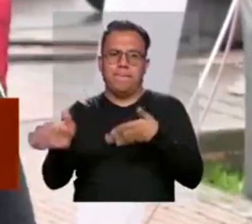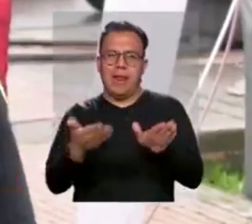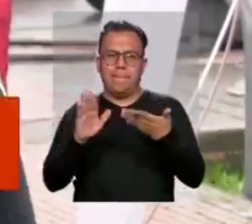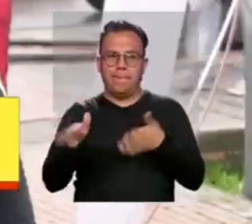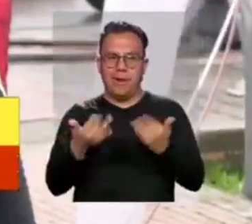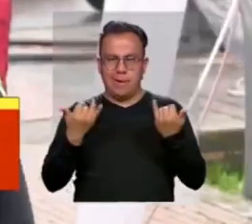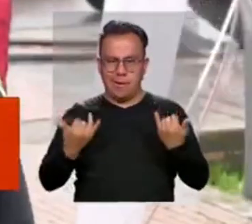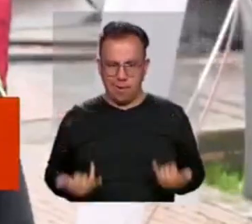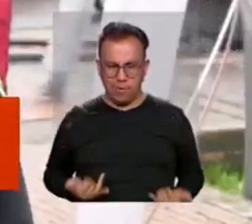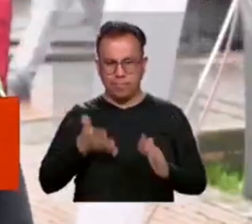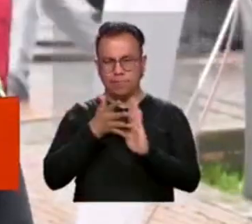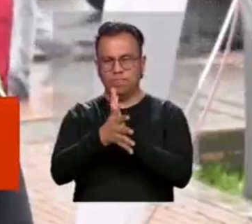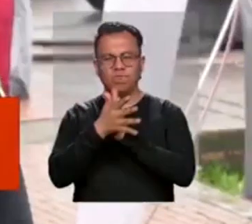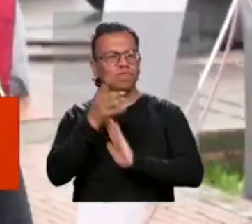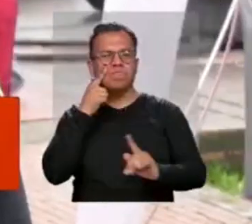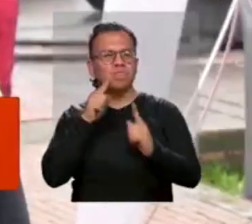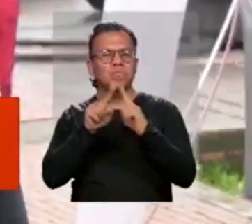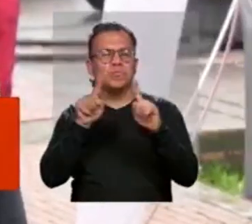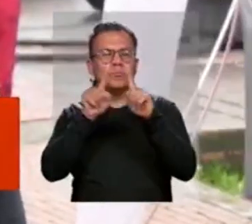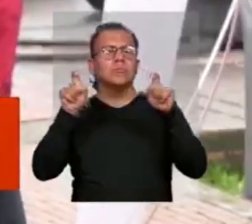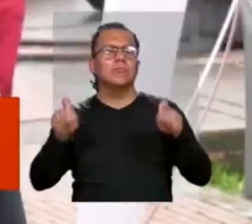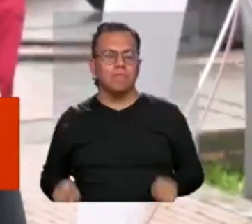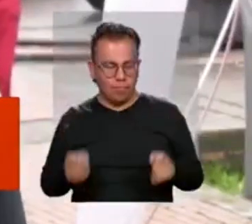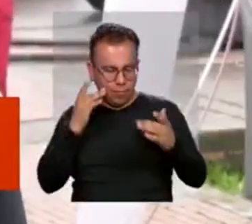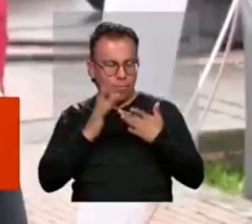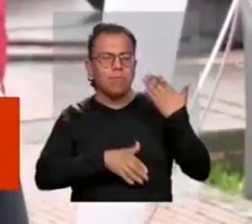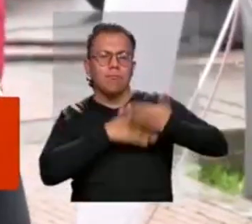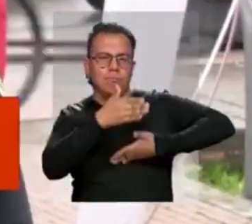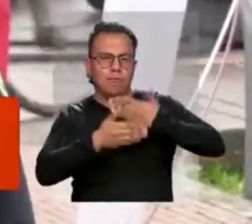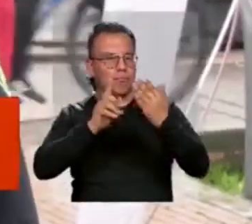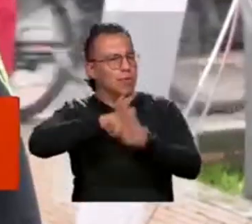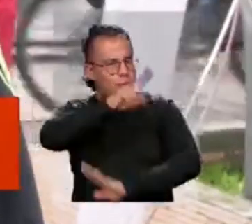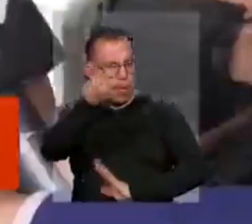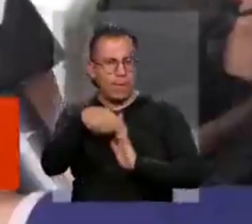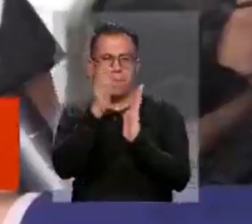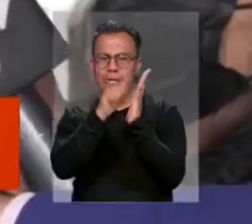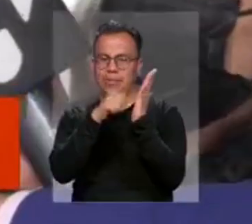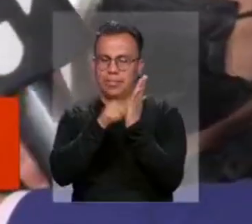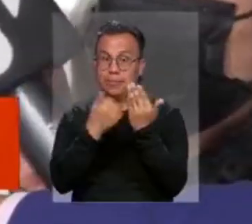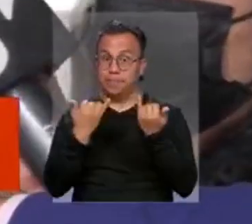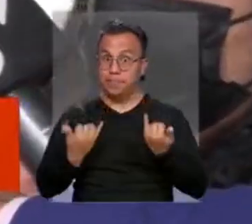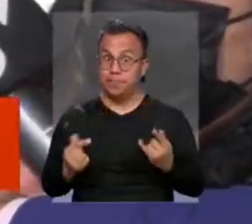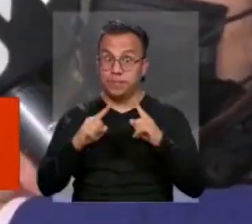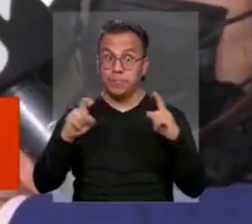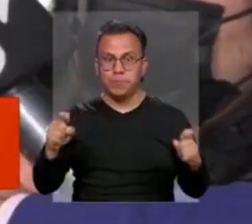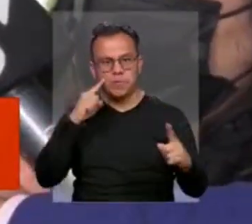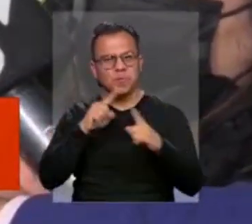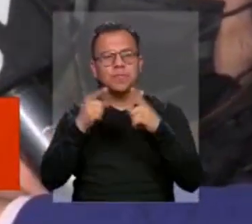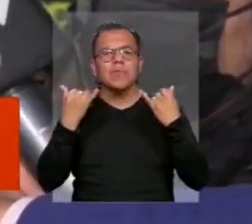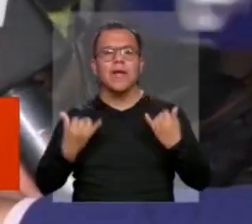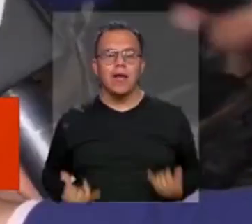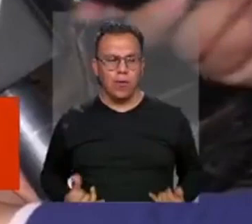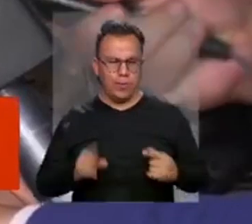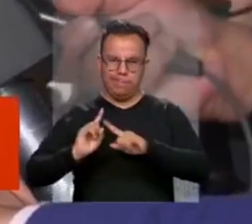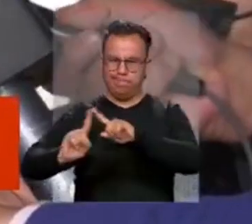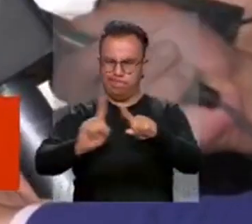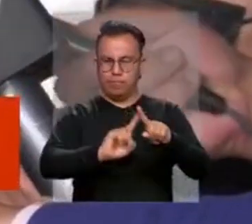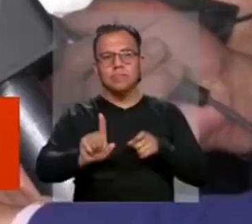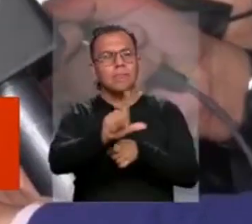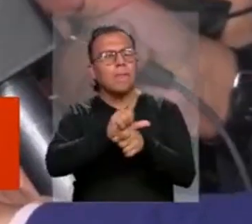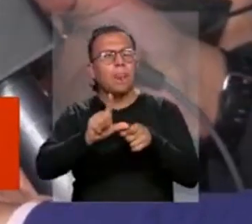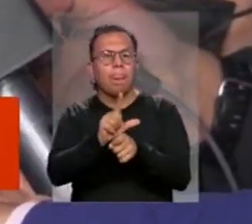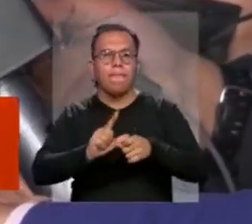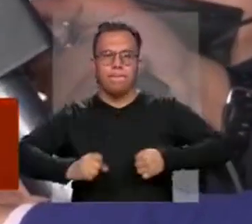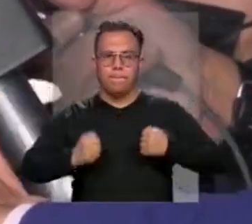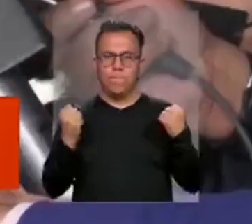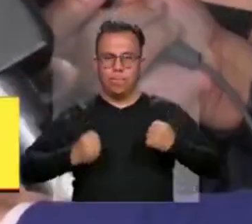anteriormente comenté, con la finalidad de hacer las incautaciones de todo este material. La incautación que se ha llevado hasta el momento en las diferentes localidades de